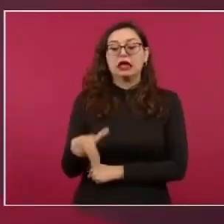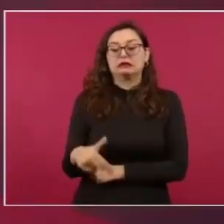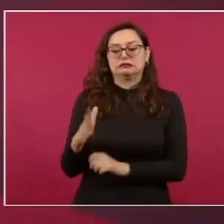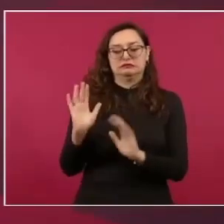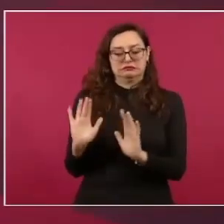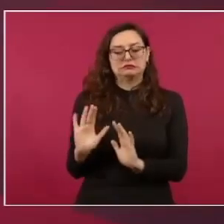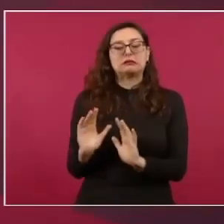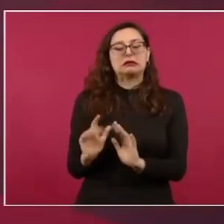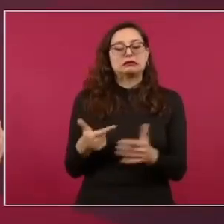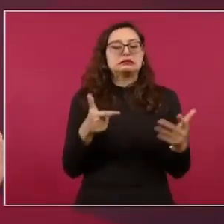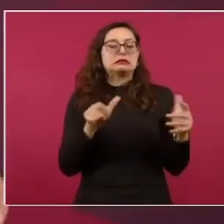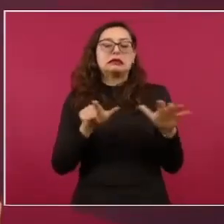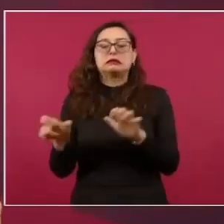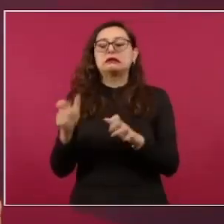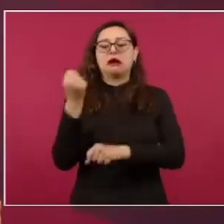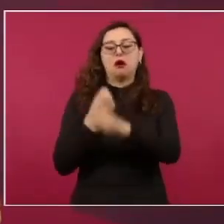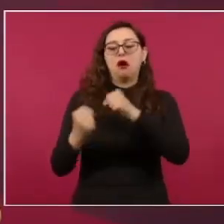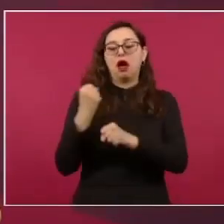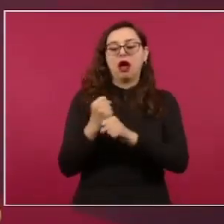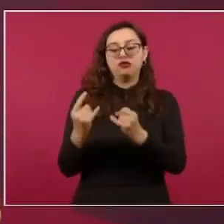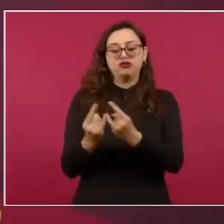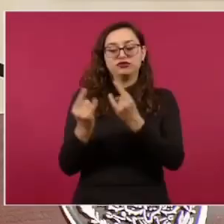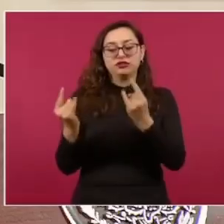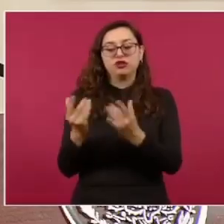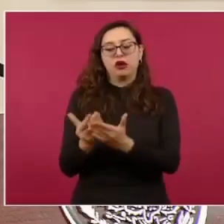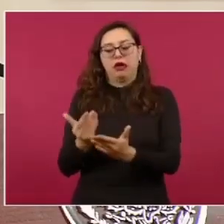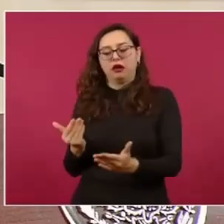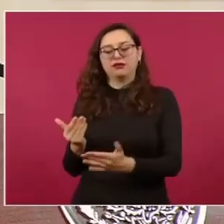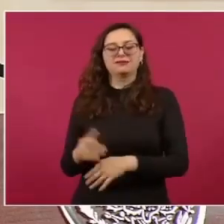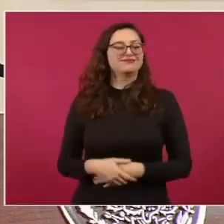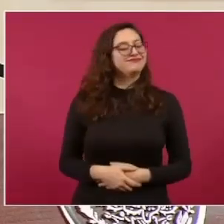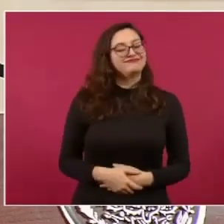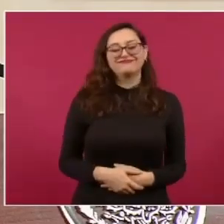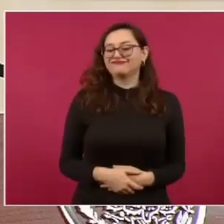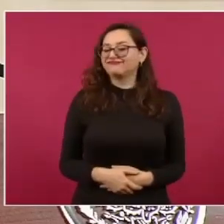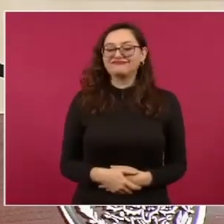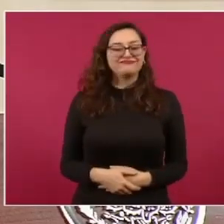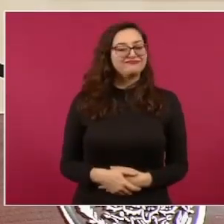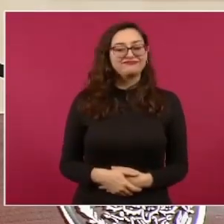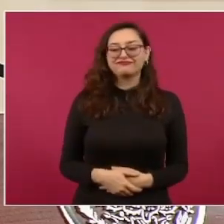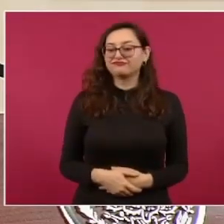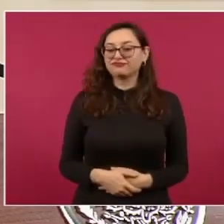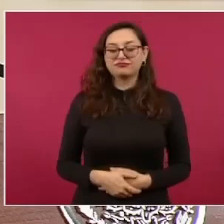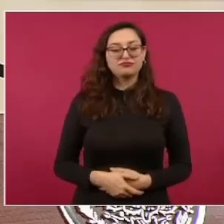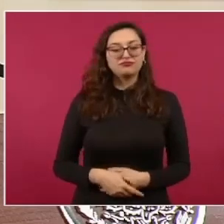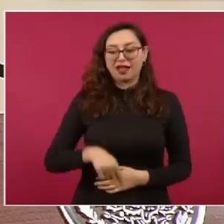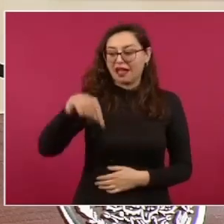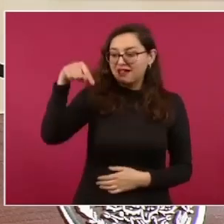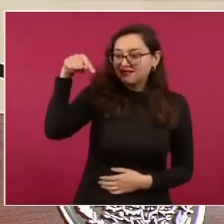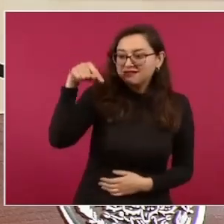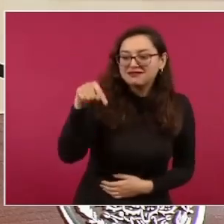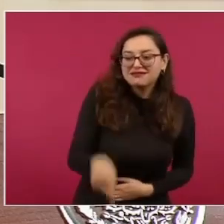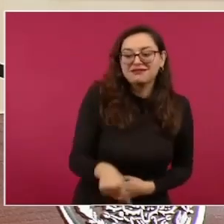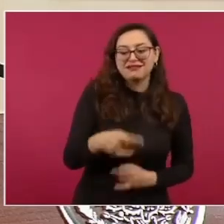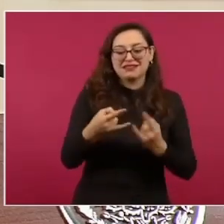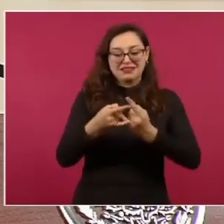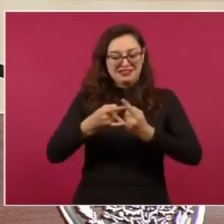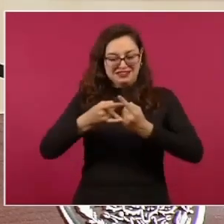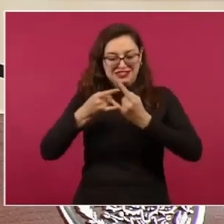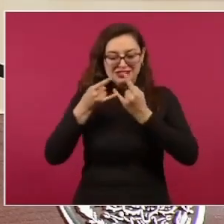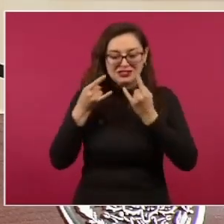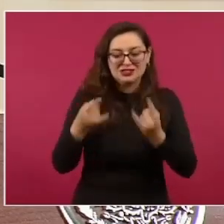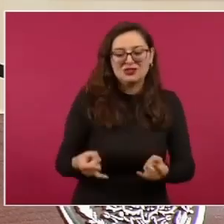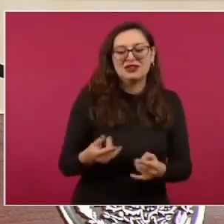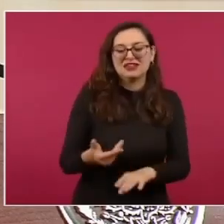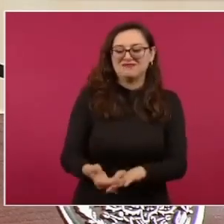tenemos una historia de 2,000, 3,000 años antes de la